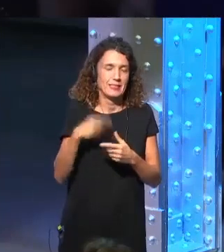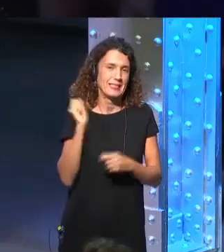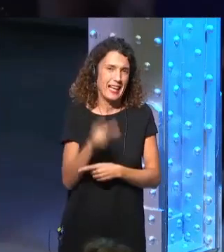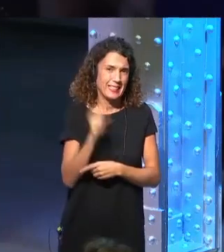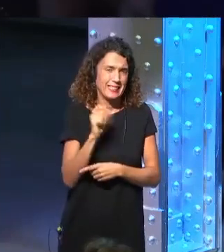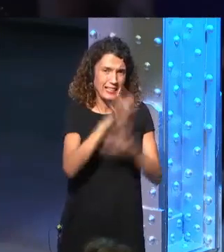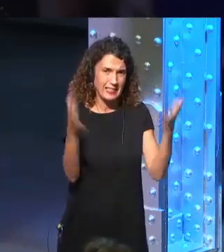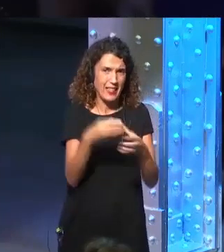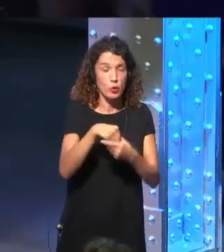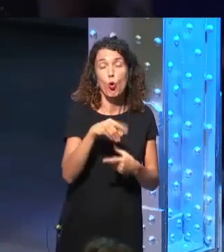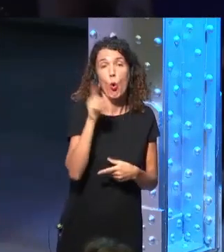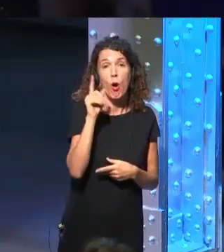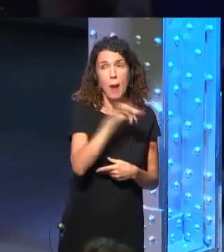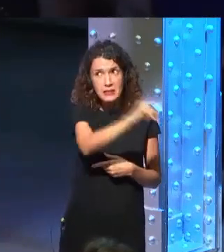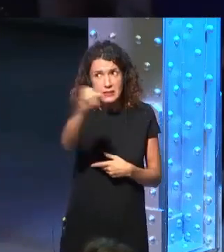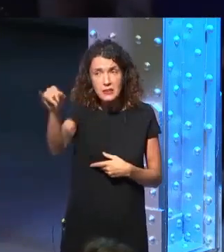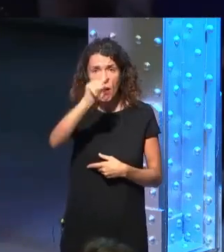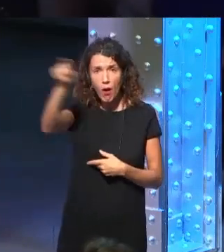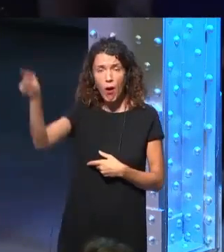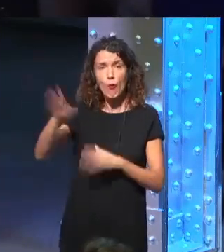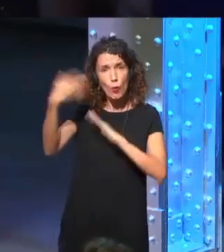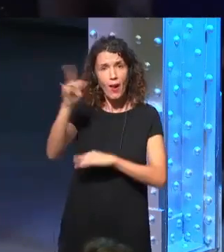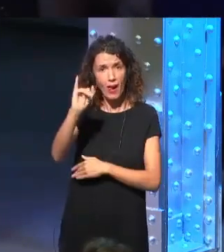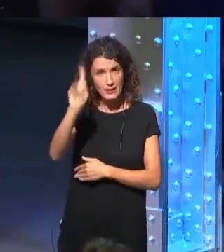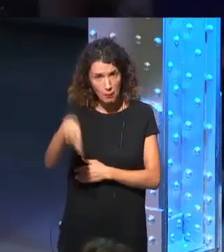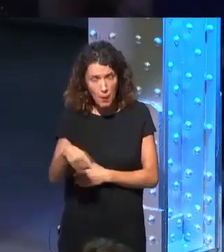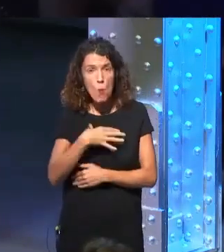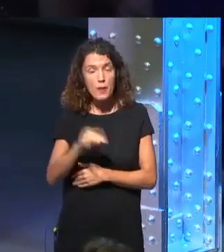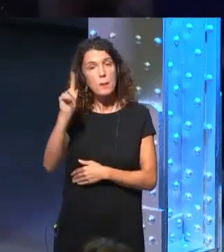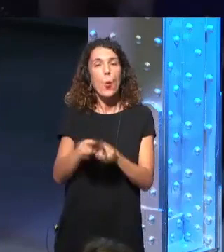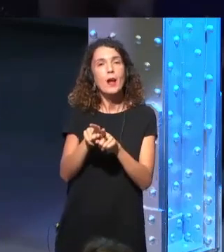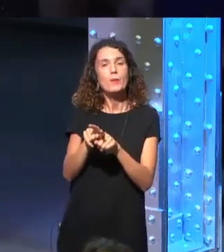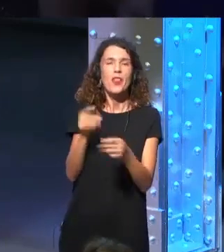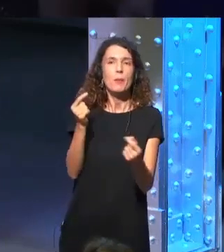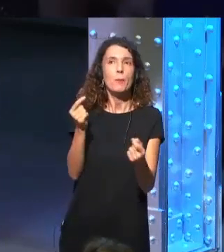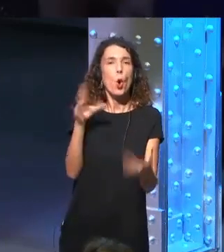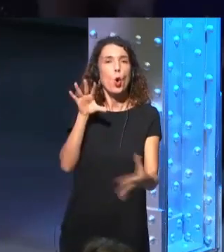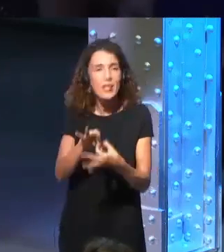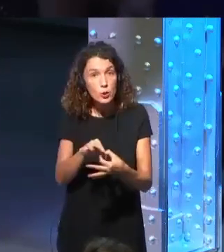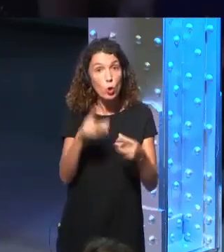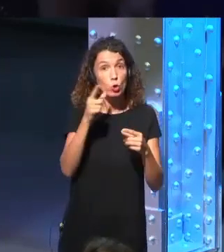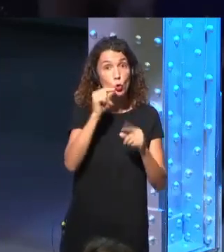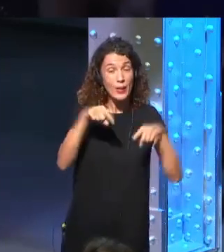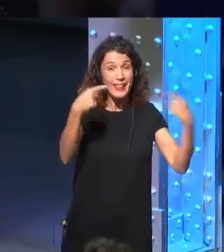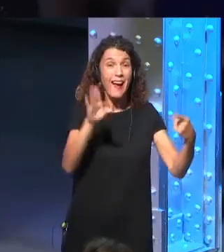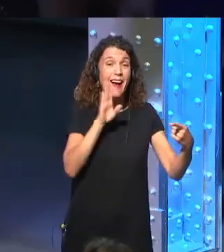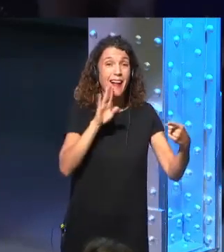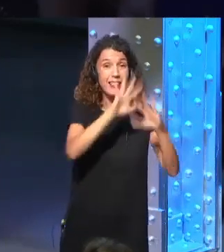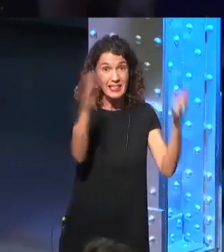en todas partes. No es difícil ver cierta conexión entre esos